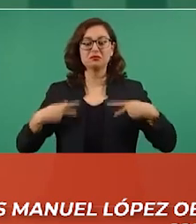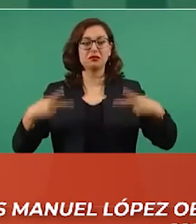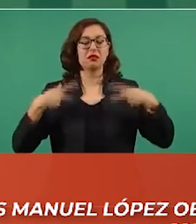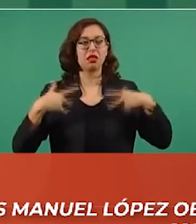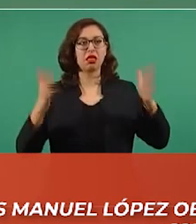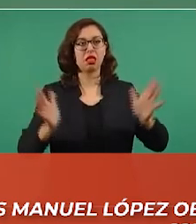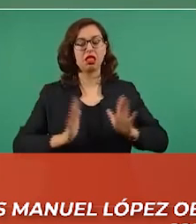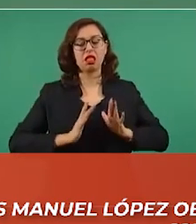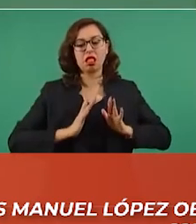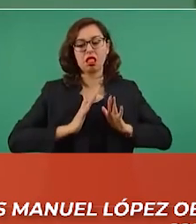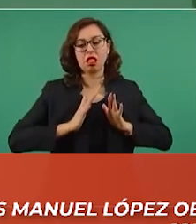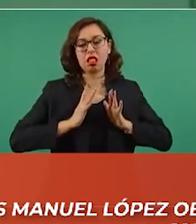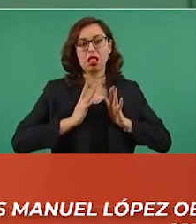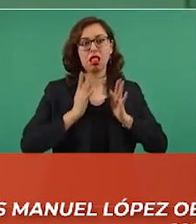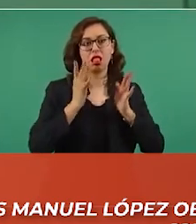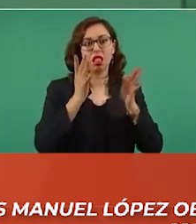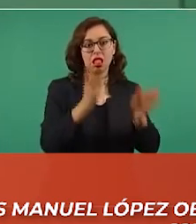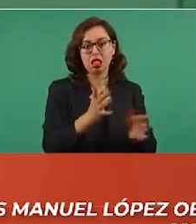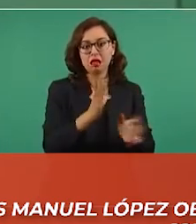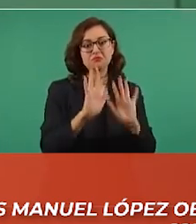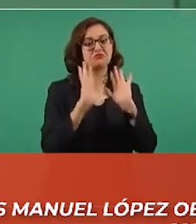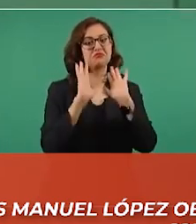se queda con eso?